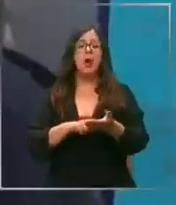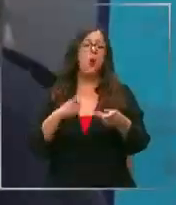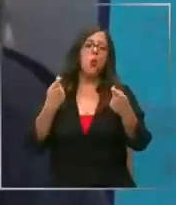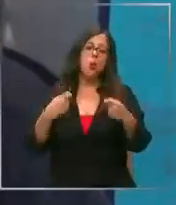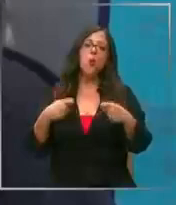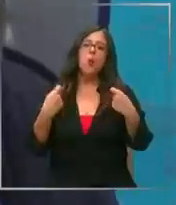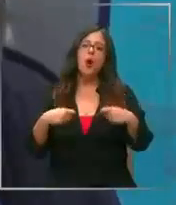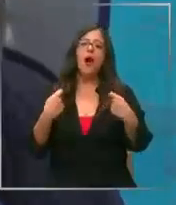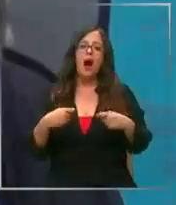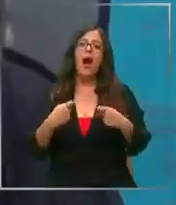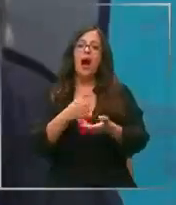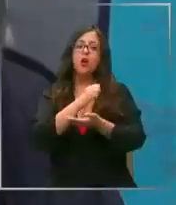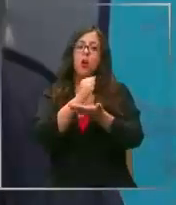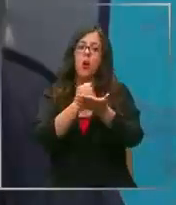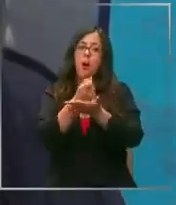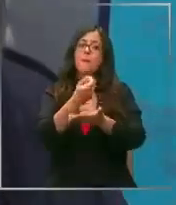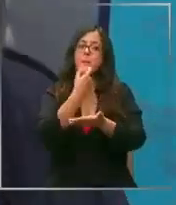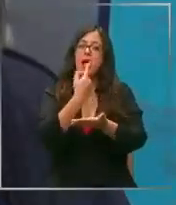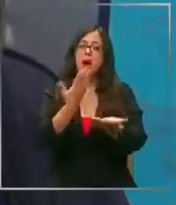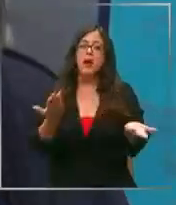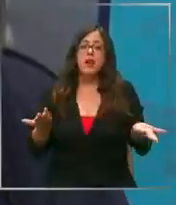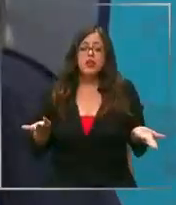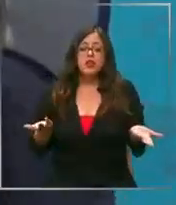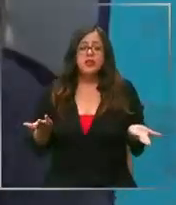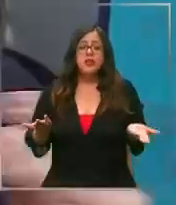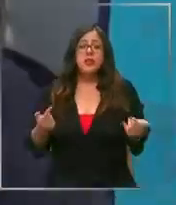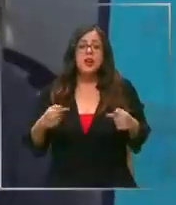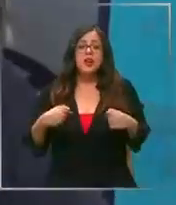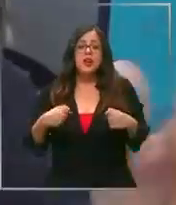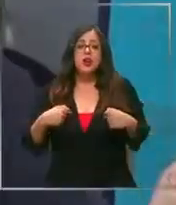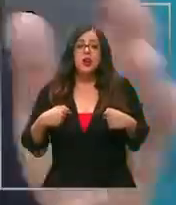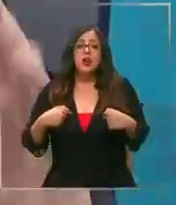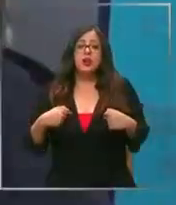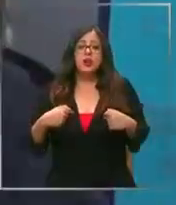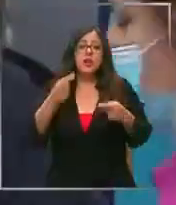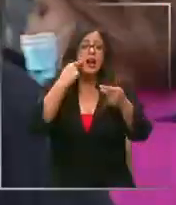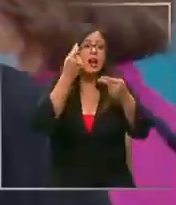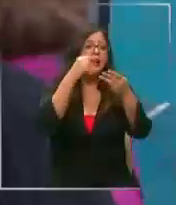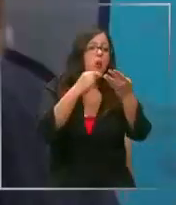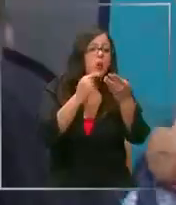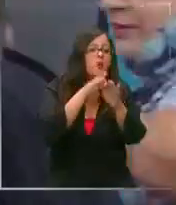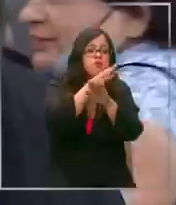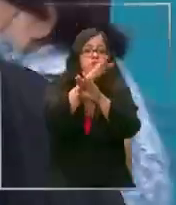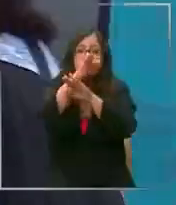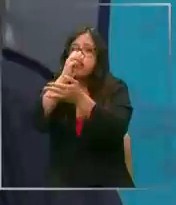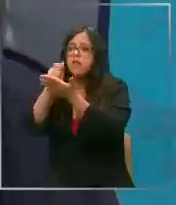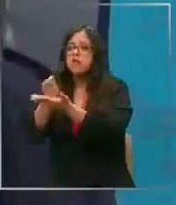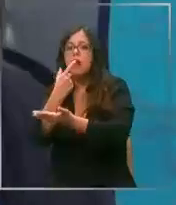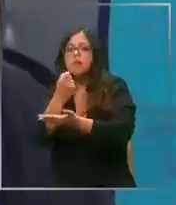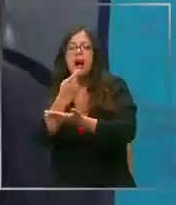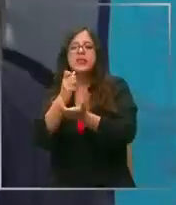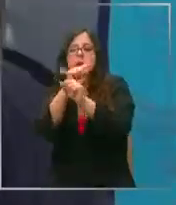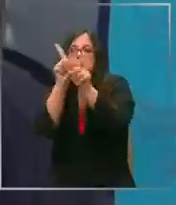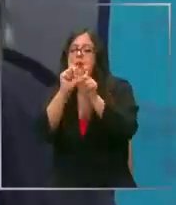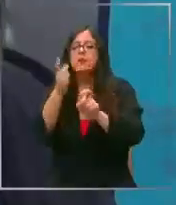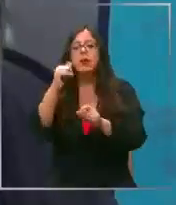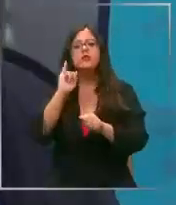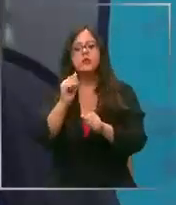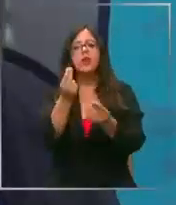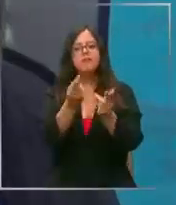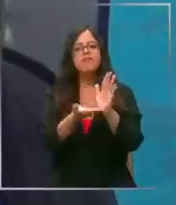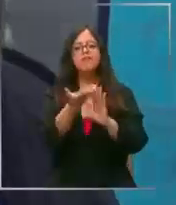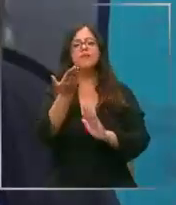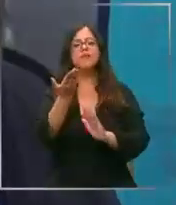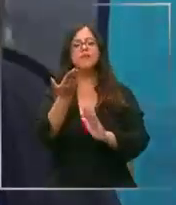cara lo que es medicamento. Entonces, por lo tanto, trato de ver distintas farmacias, ¿ya? Pero sí ha habido un incremento